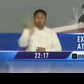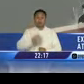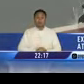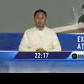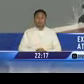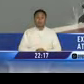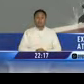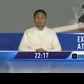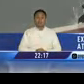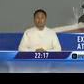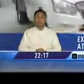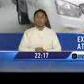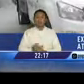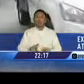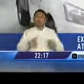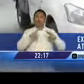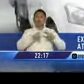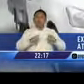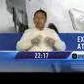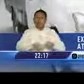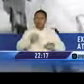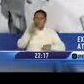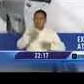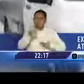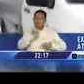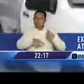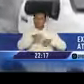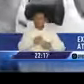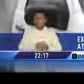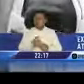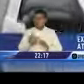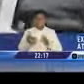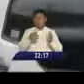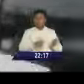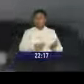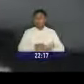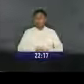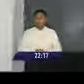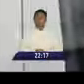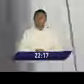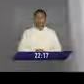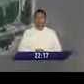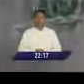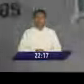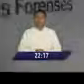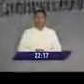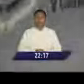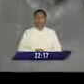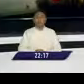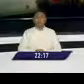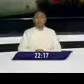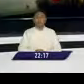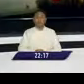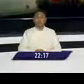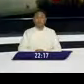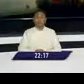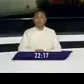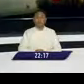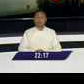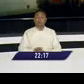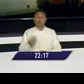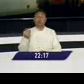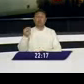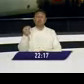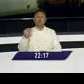e incluso investigan casos en que los comerciantes han sido asesinados, informó Charlie Pisa. Un